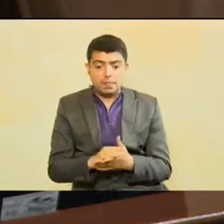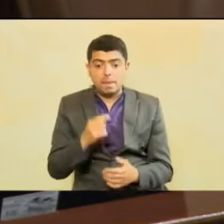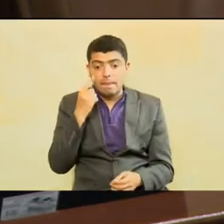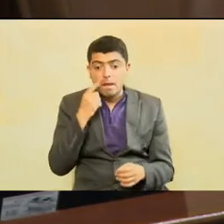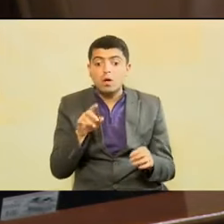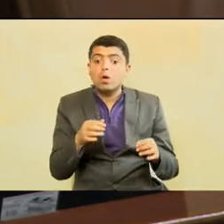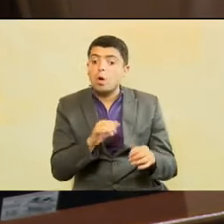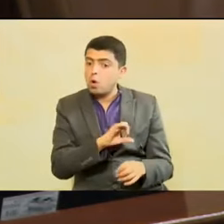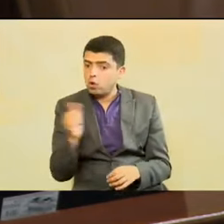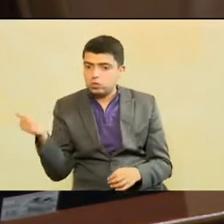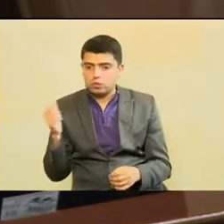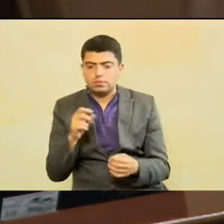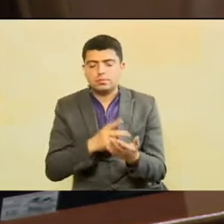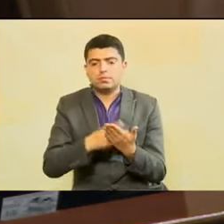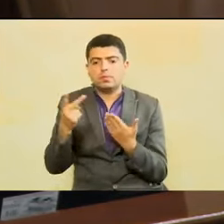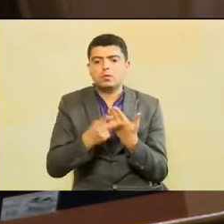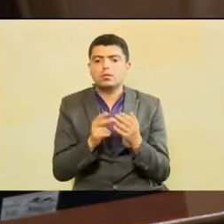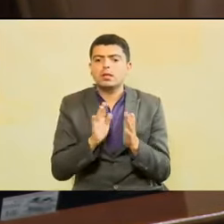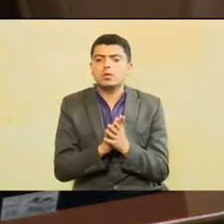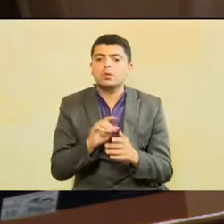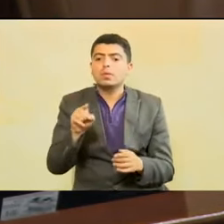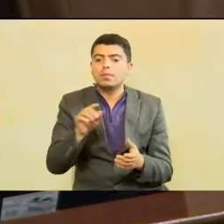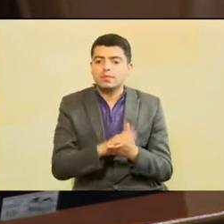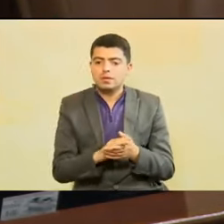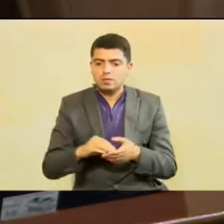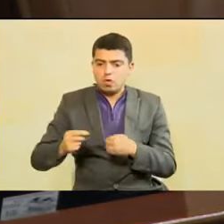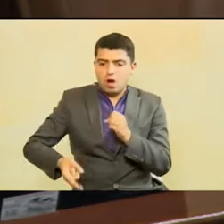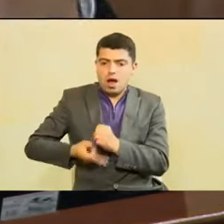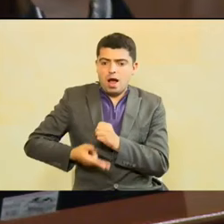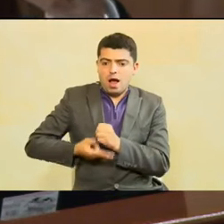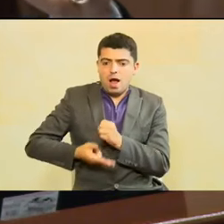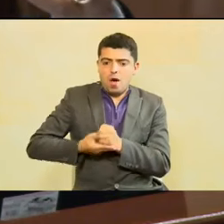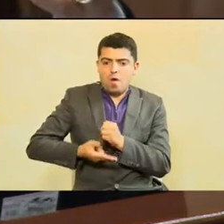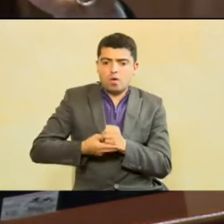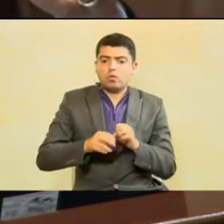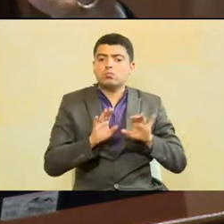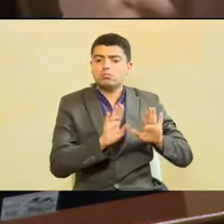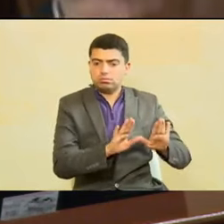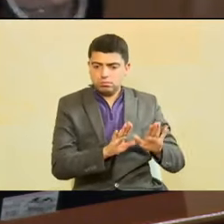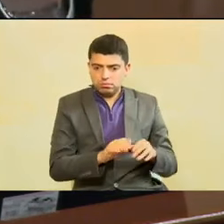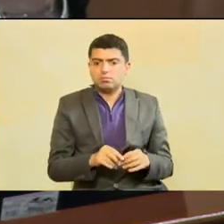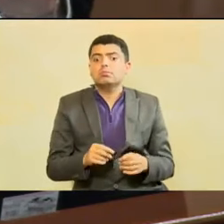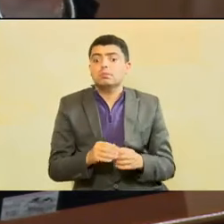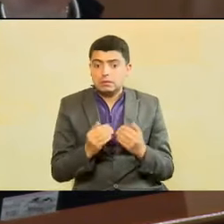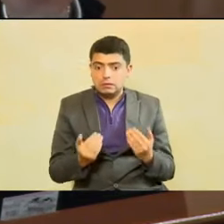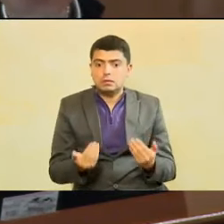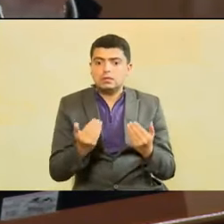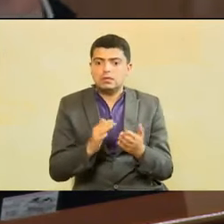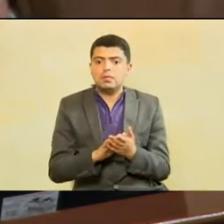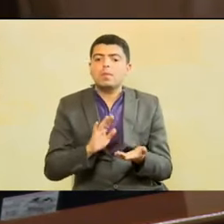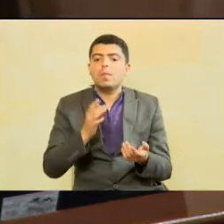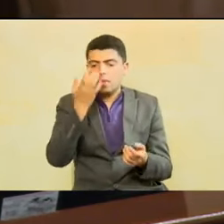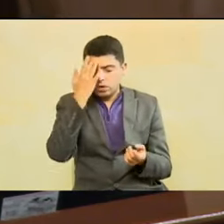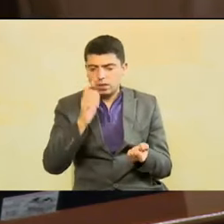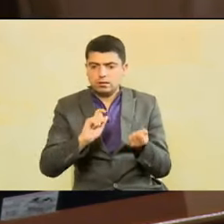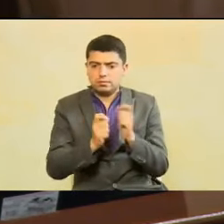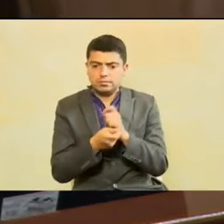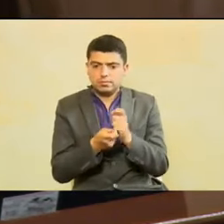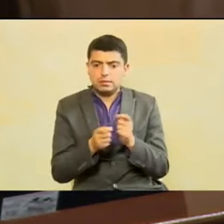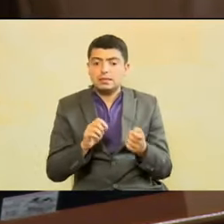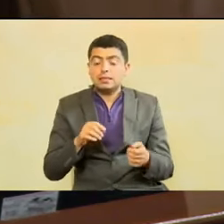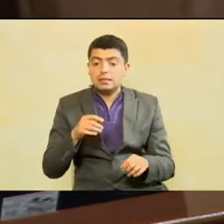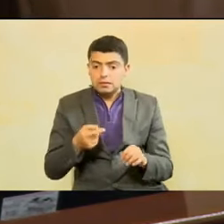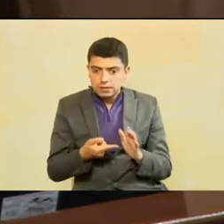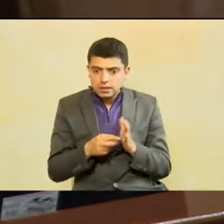es el proyecto que beneficia al fondo Nacional del ahorro porque le asigna una función y porque modifica una